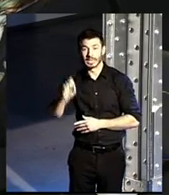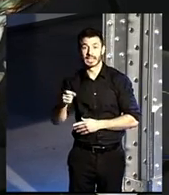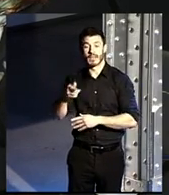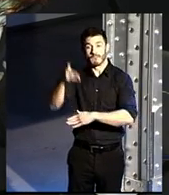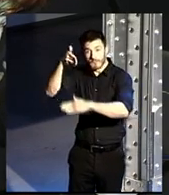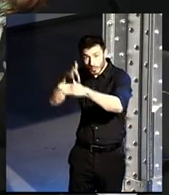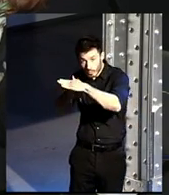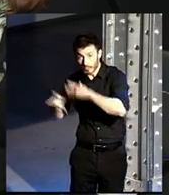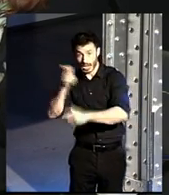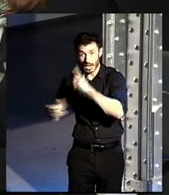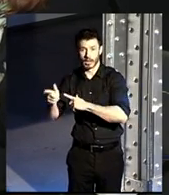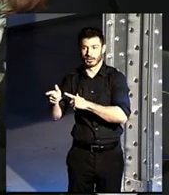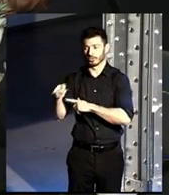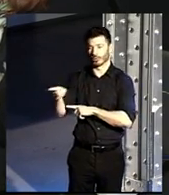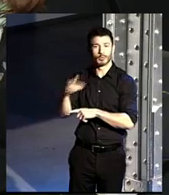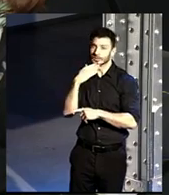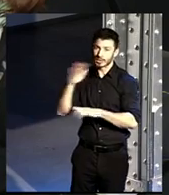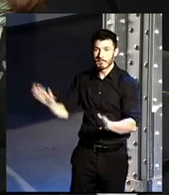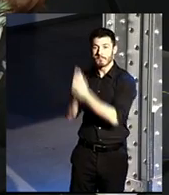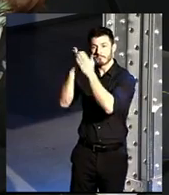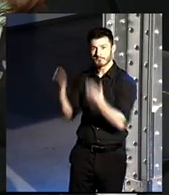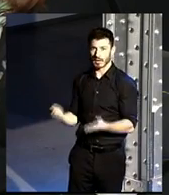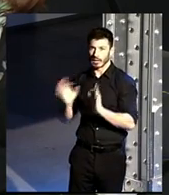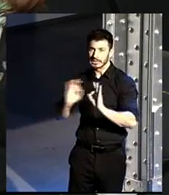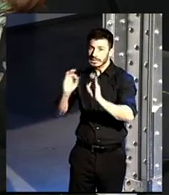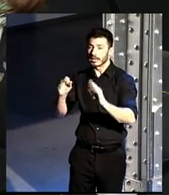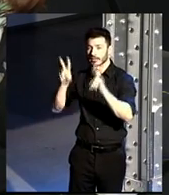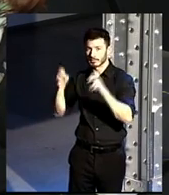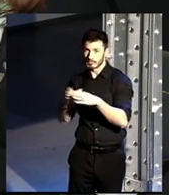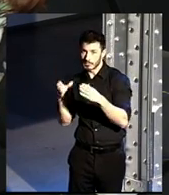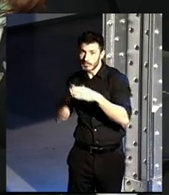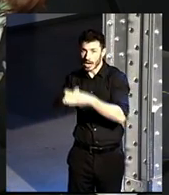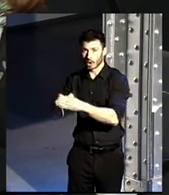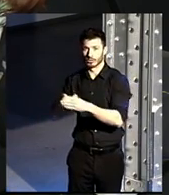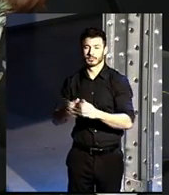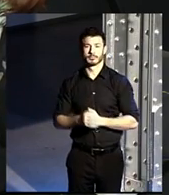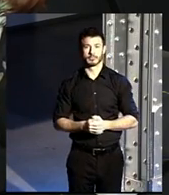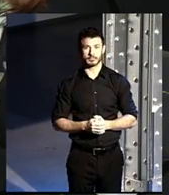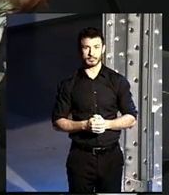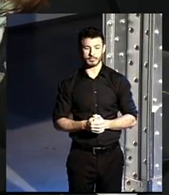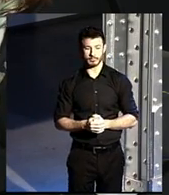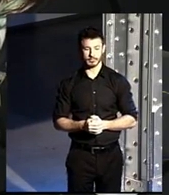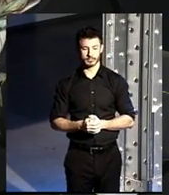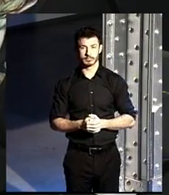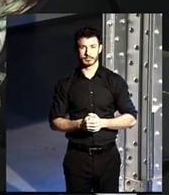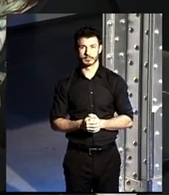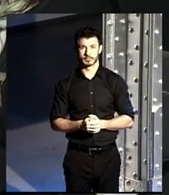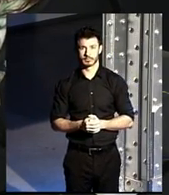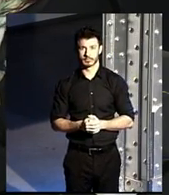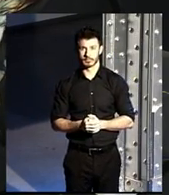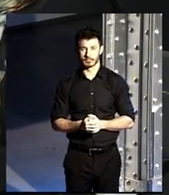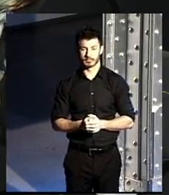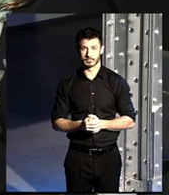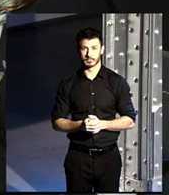Yeah, and all this success and huge influence is thanks to his publisher who stopped him from writing